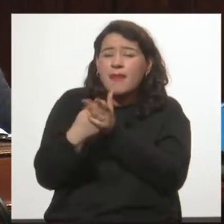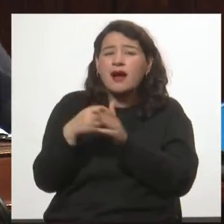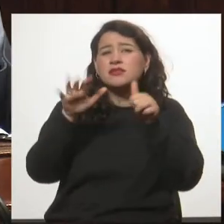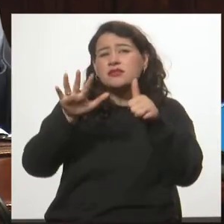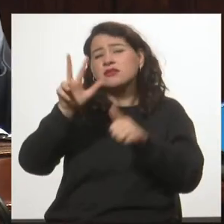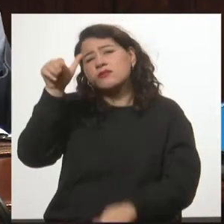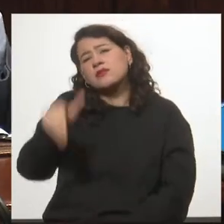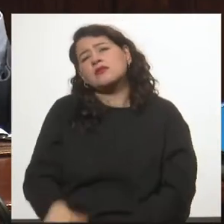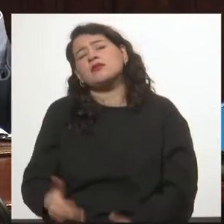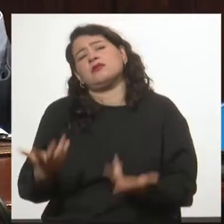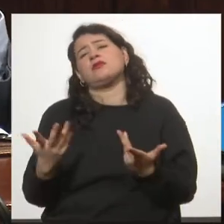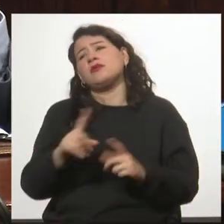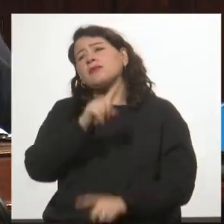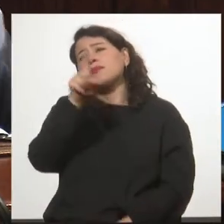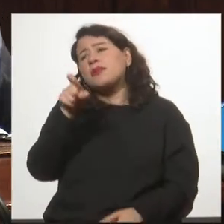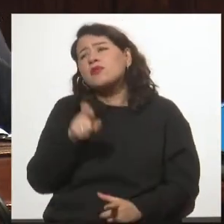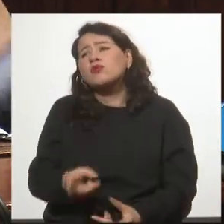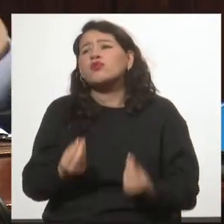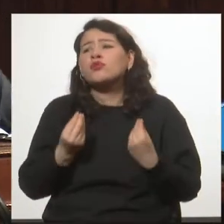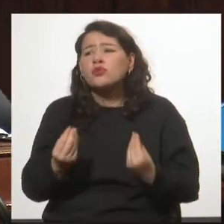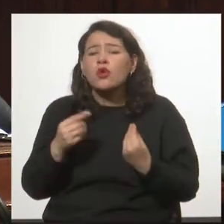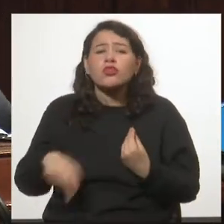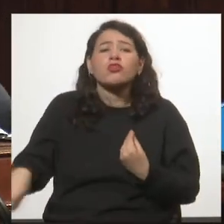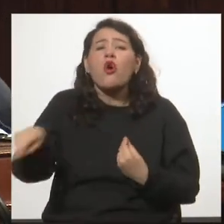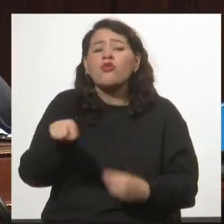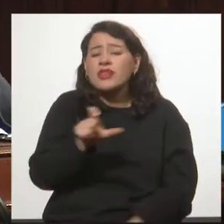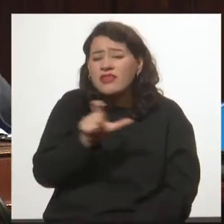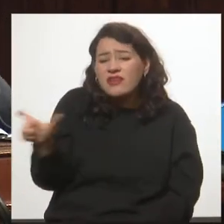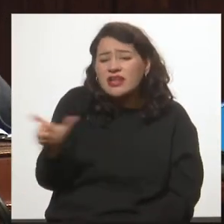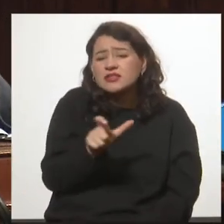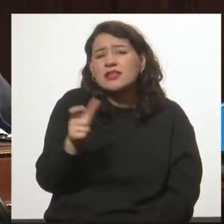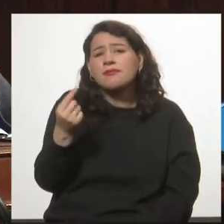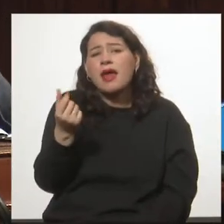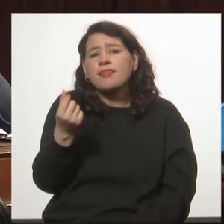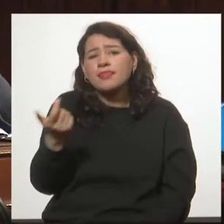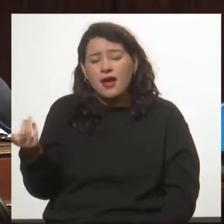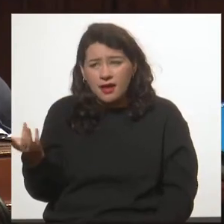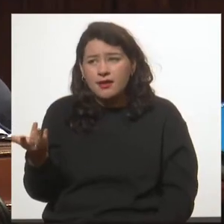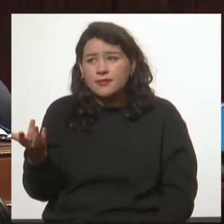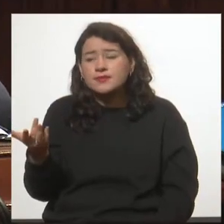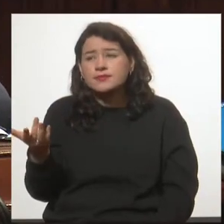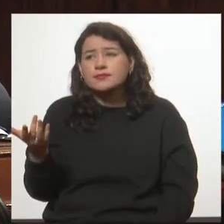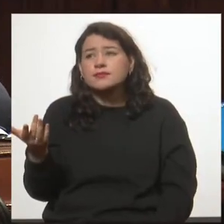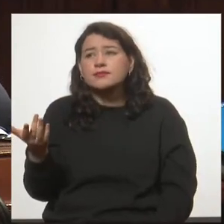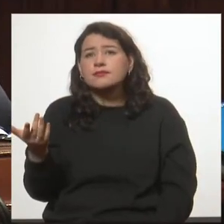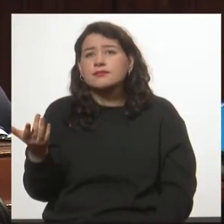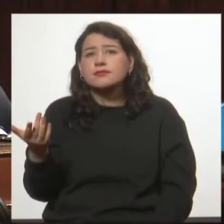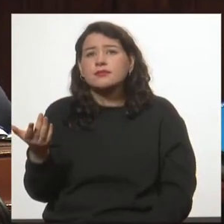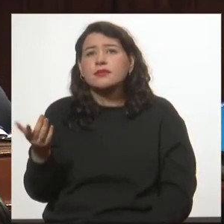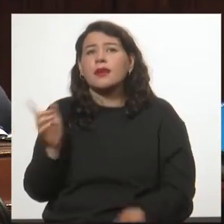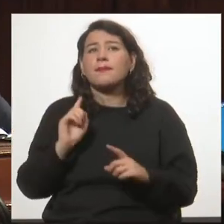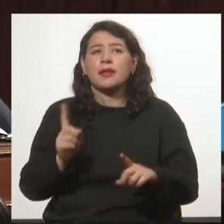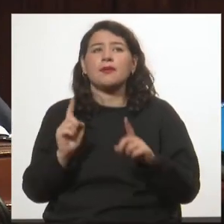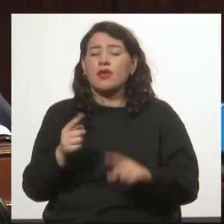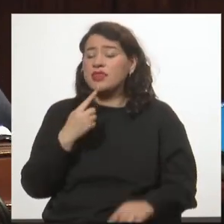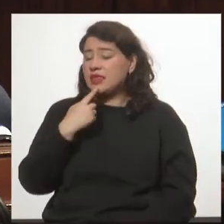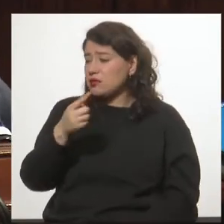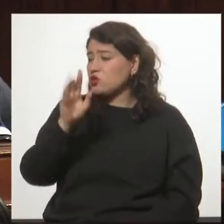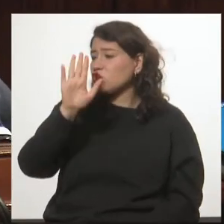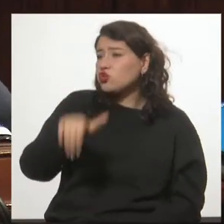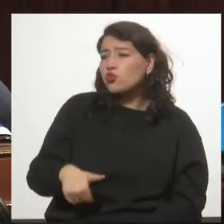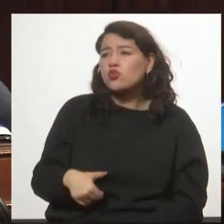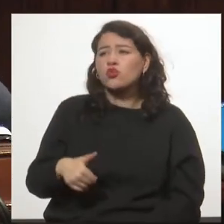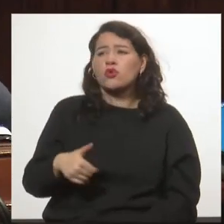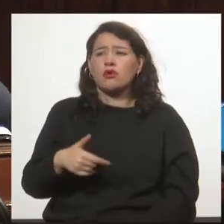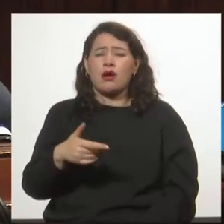uno se pregunta dónde está la diferencia para los que sostienen que este es un llamado